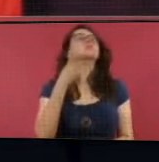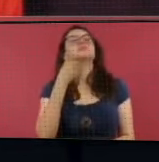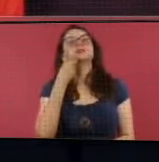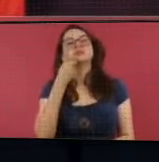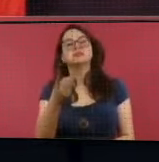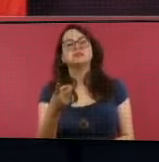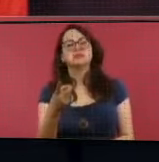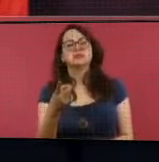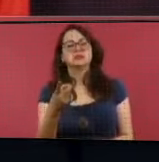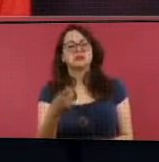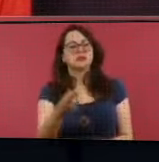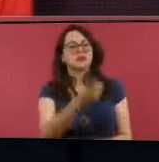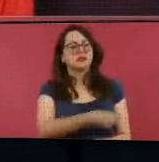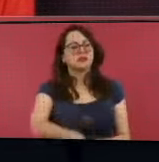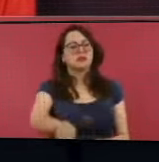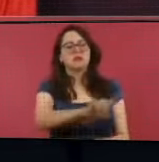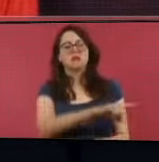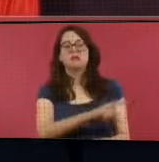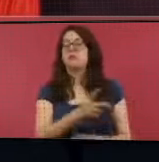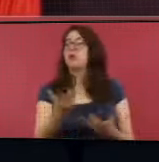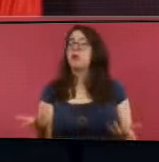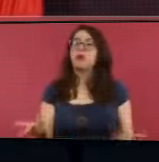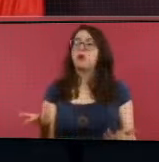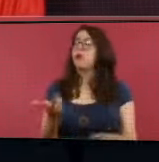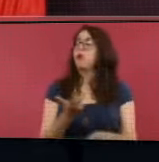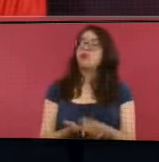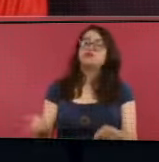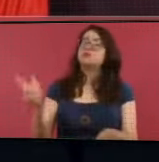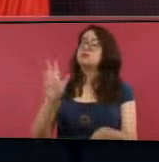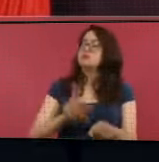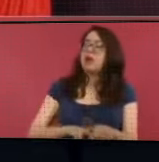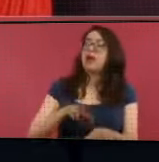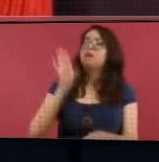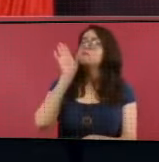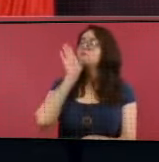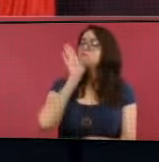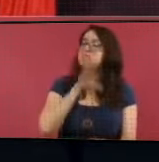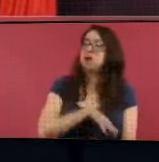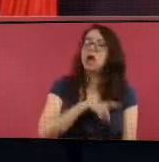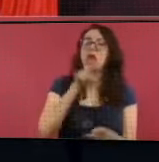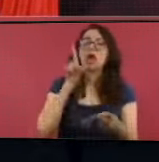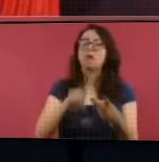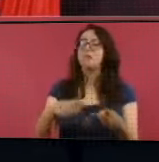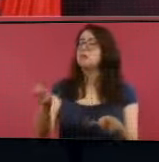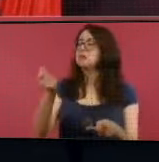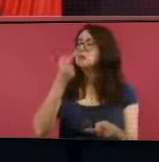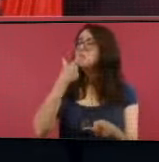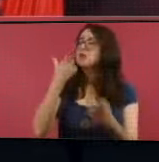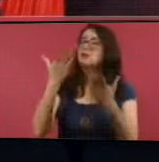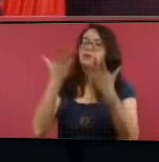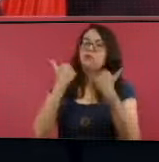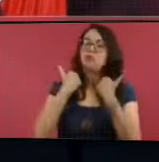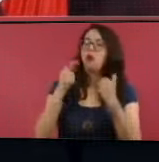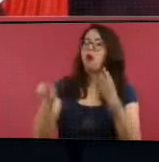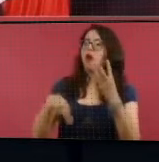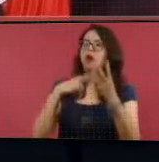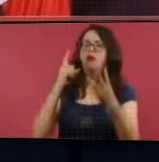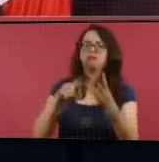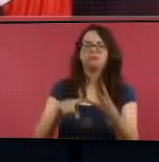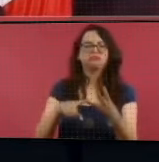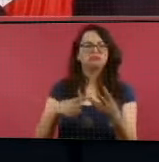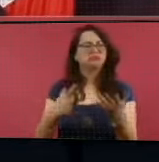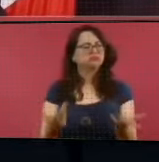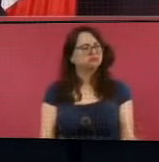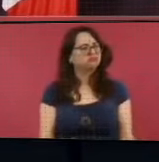pandemia no eso nunca sucedió Oiga señor es que las vacunas ah no pero les vamos a dar solo a los que les hagan